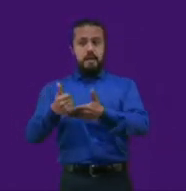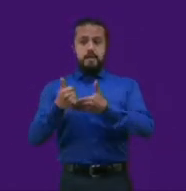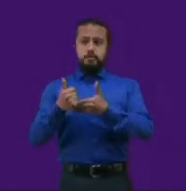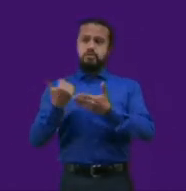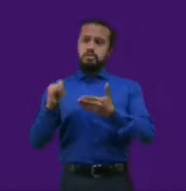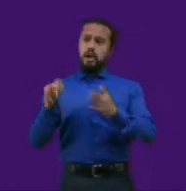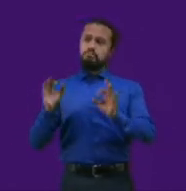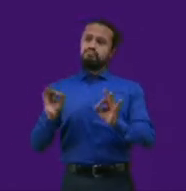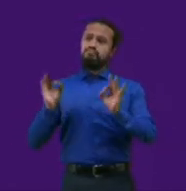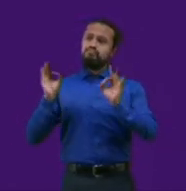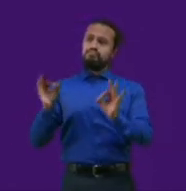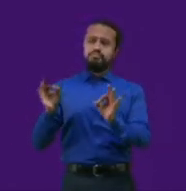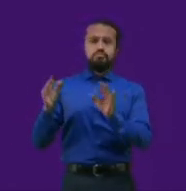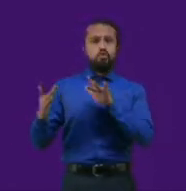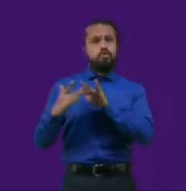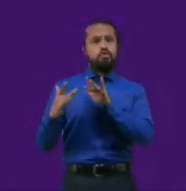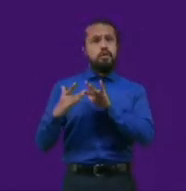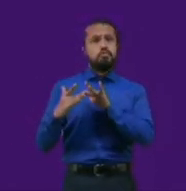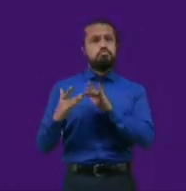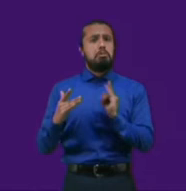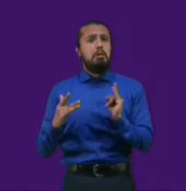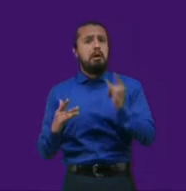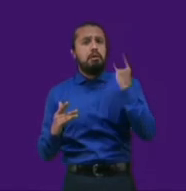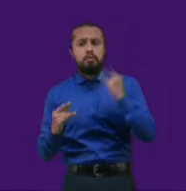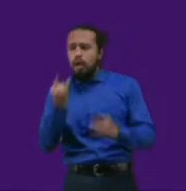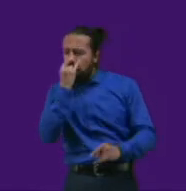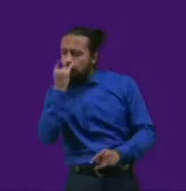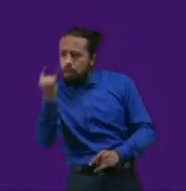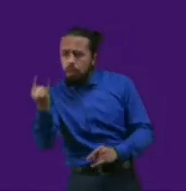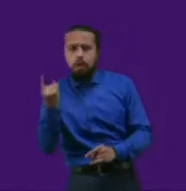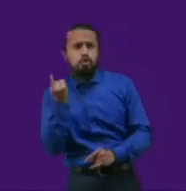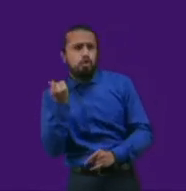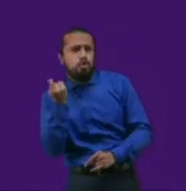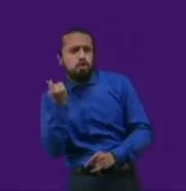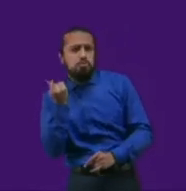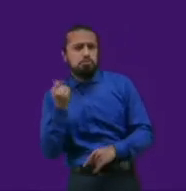sin tener ningún tipo de interés económico